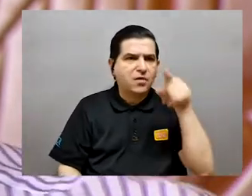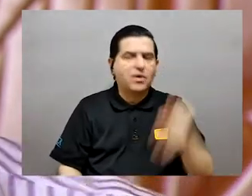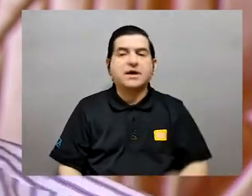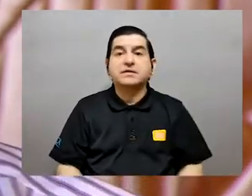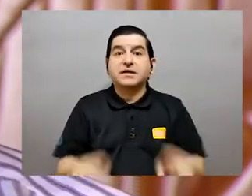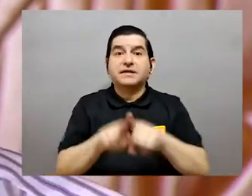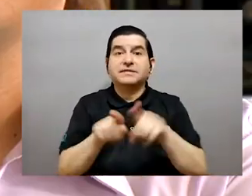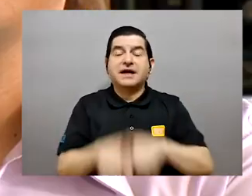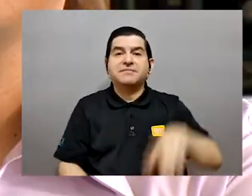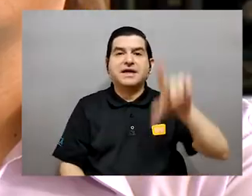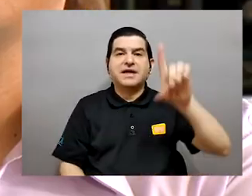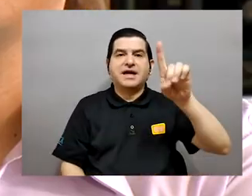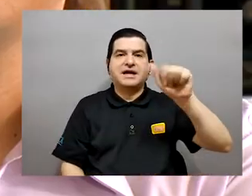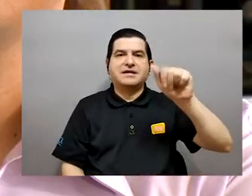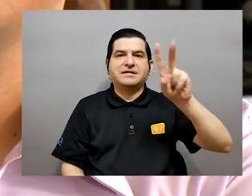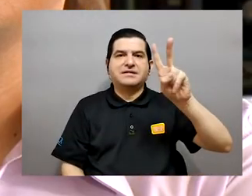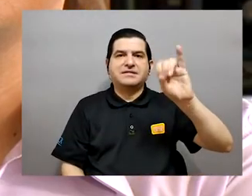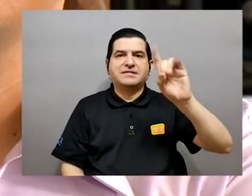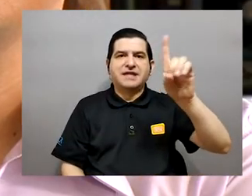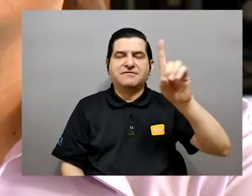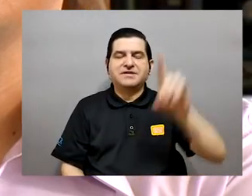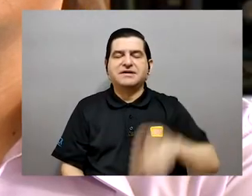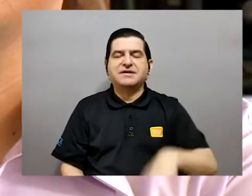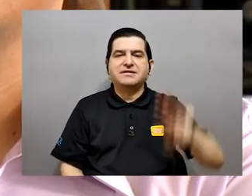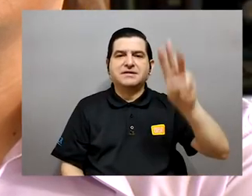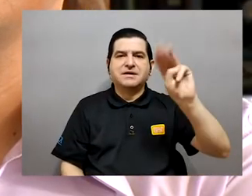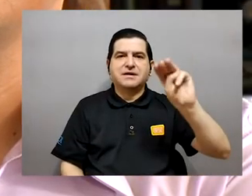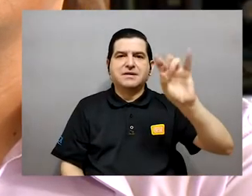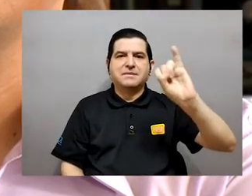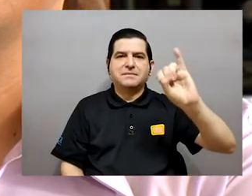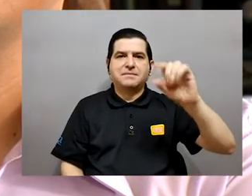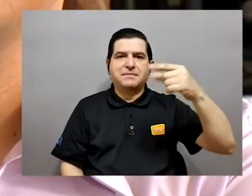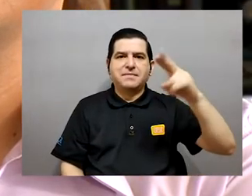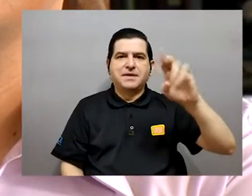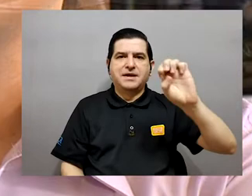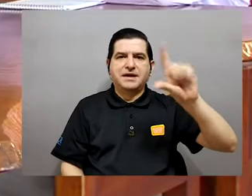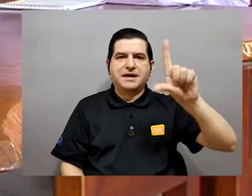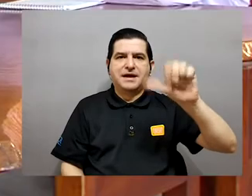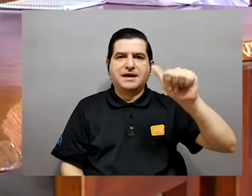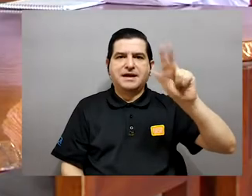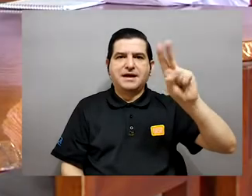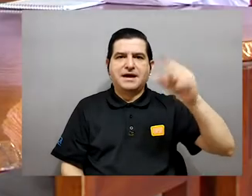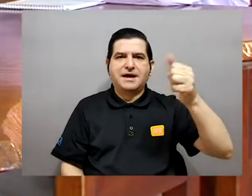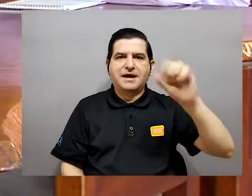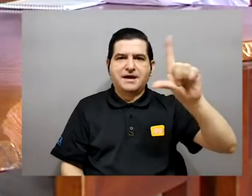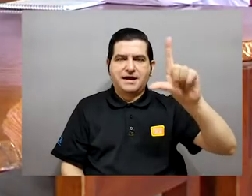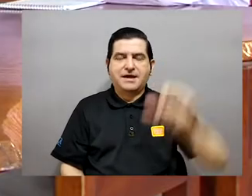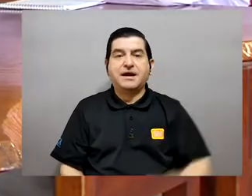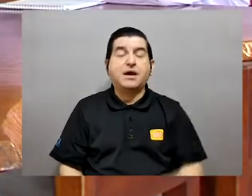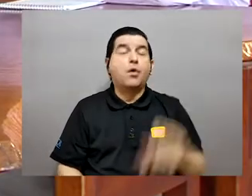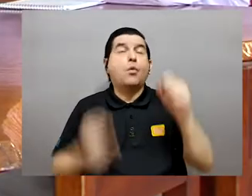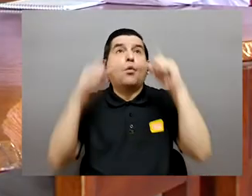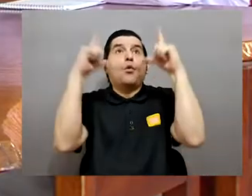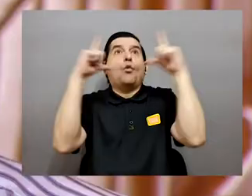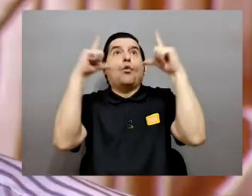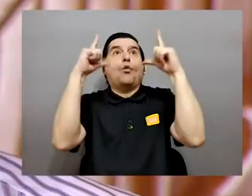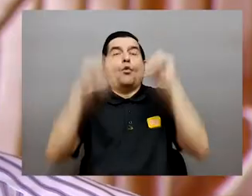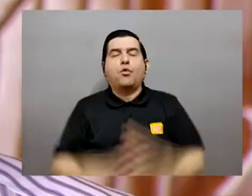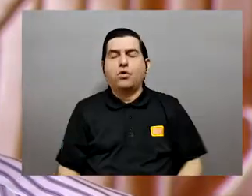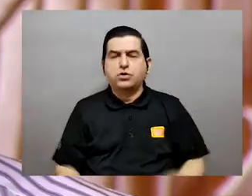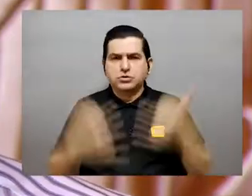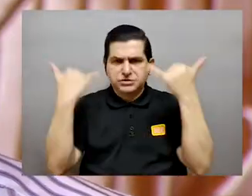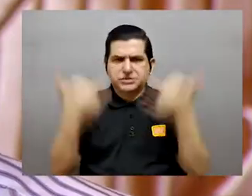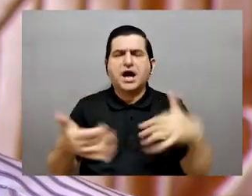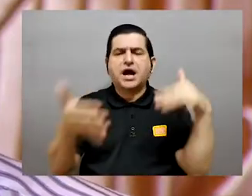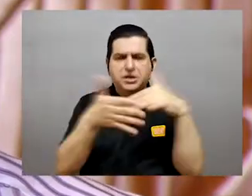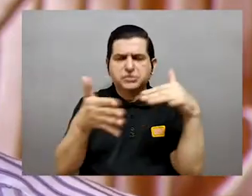viendo y la iba disfrutando. Parte de todo eso, de todo ese encuentro con el arte fuera de nuestro país,